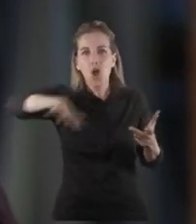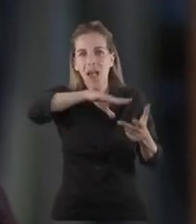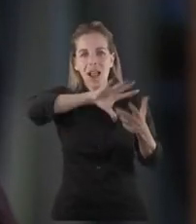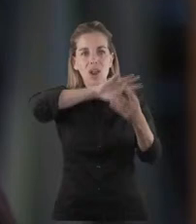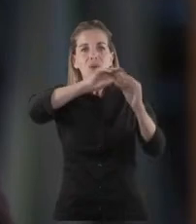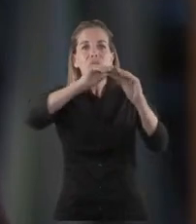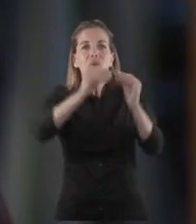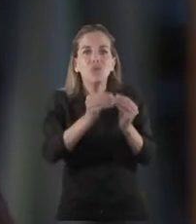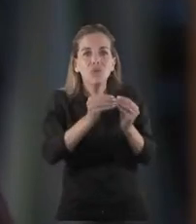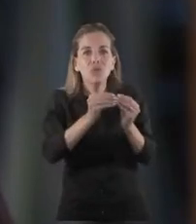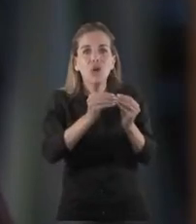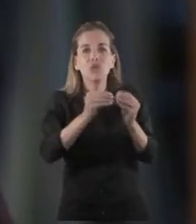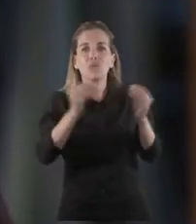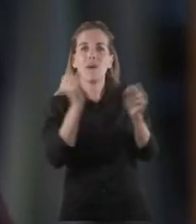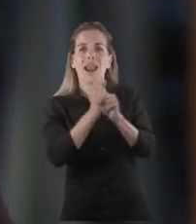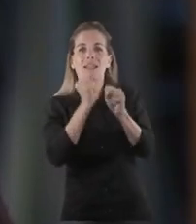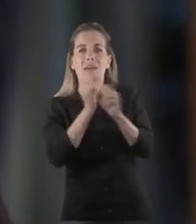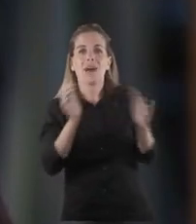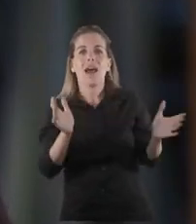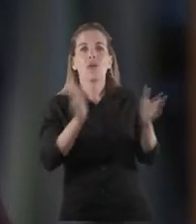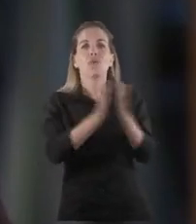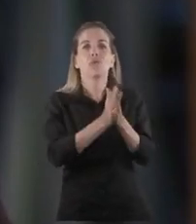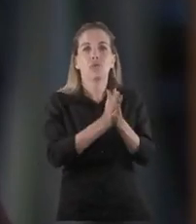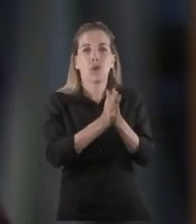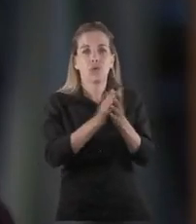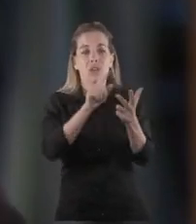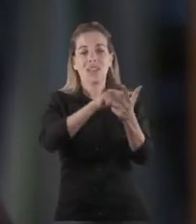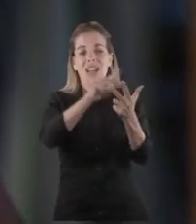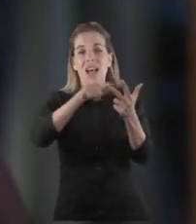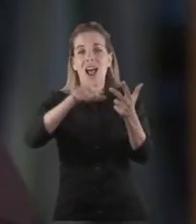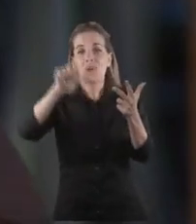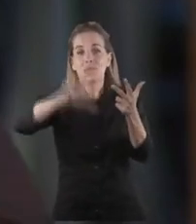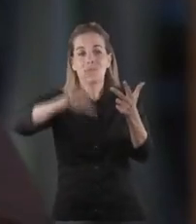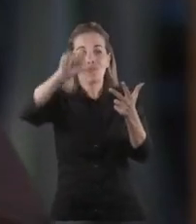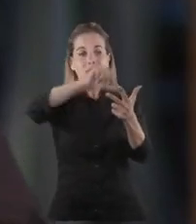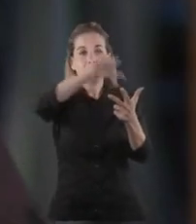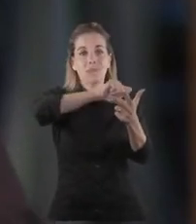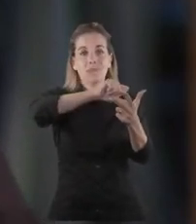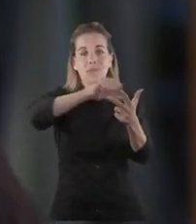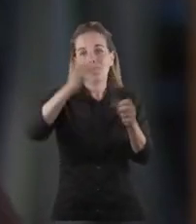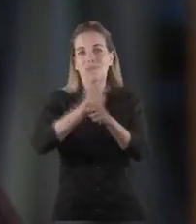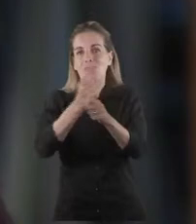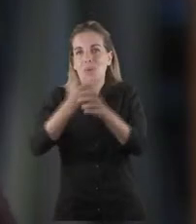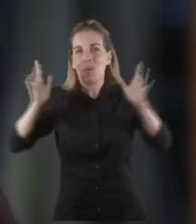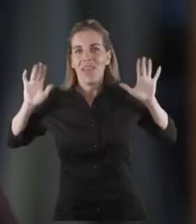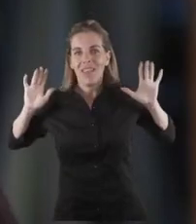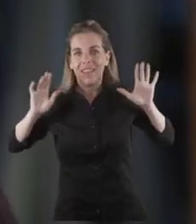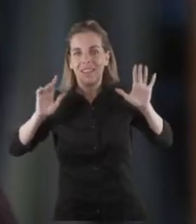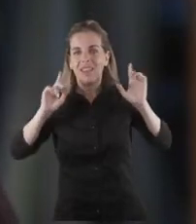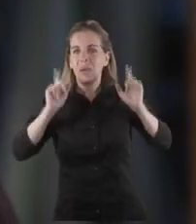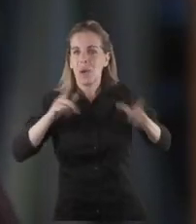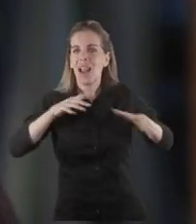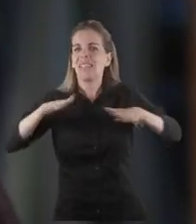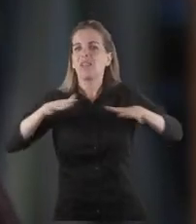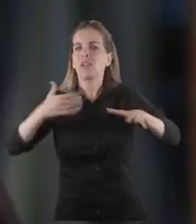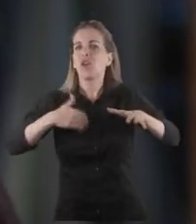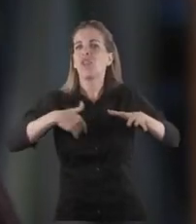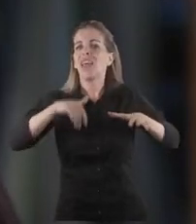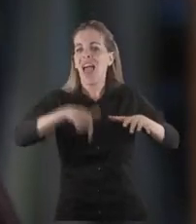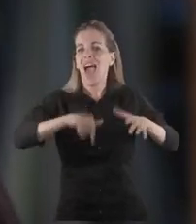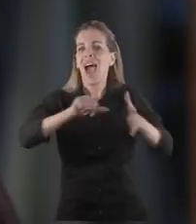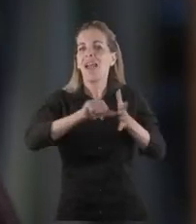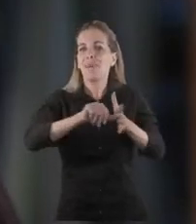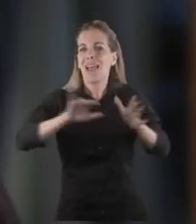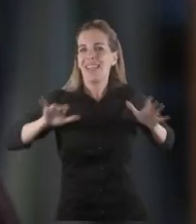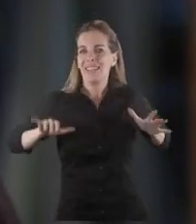mismo horizonte, aún con todas las coyunturas que nos plantea el país en todas las situaciones diarias, no